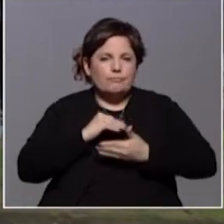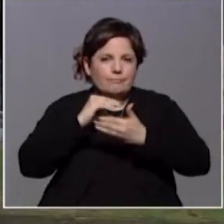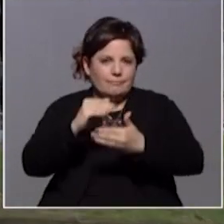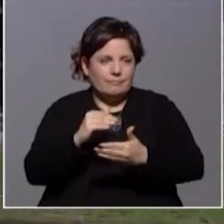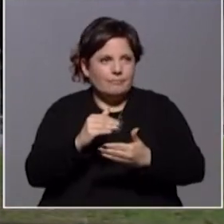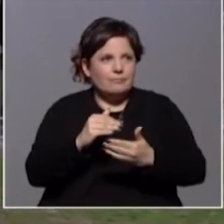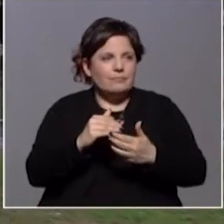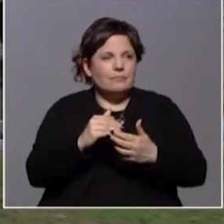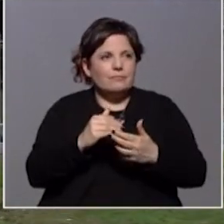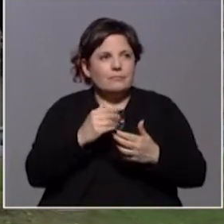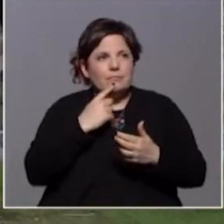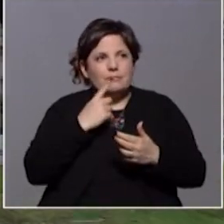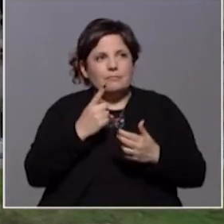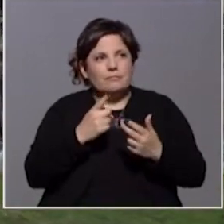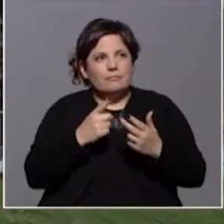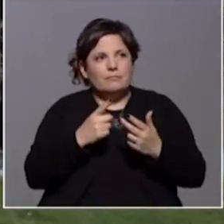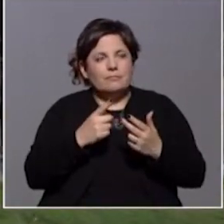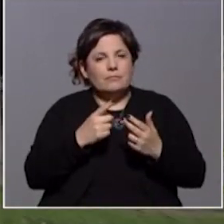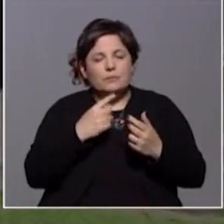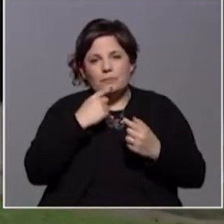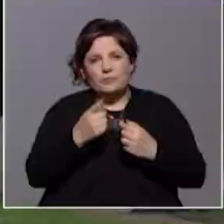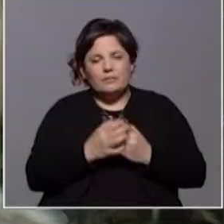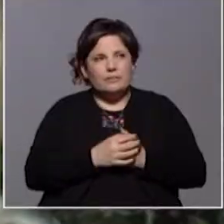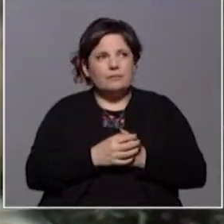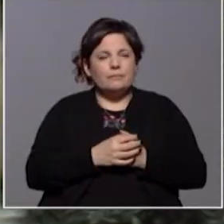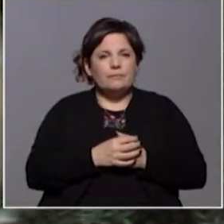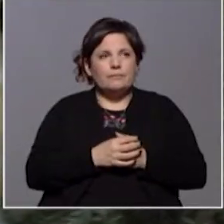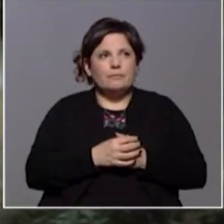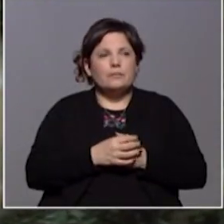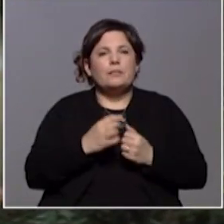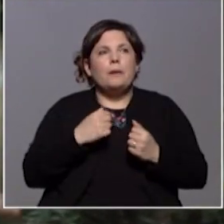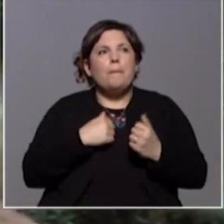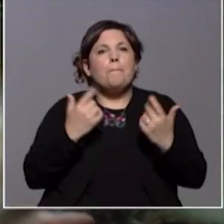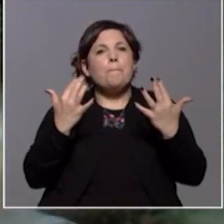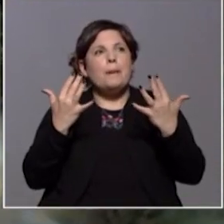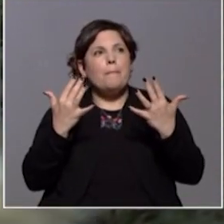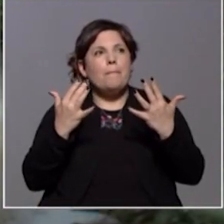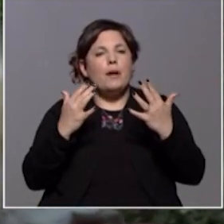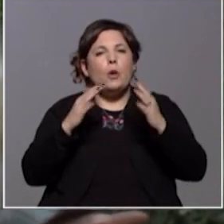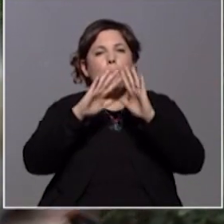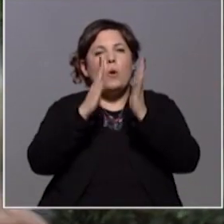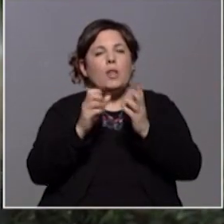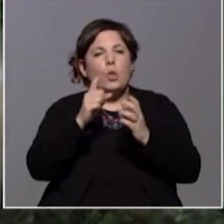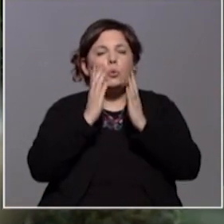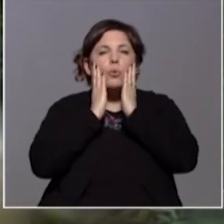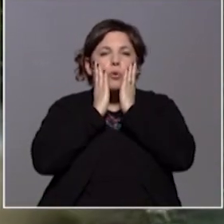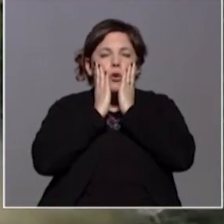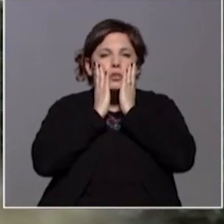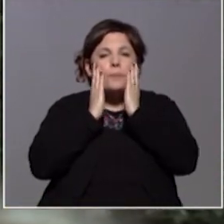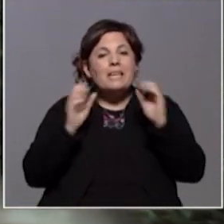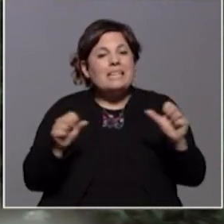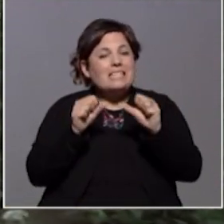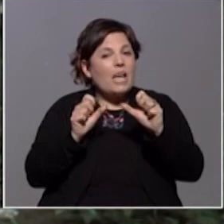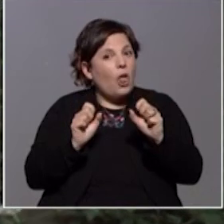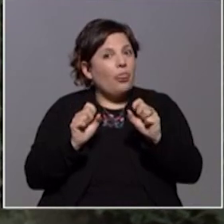sea, vaya al lugar de lo que estamos diciendo. Mis manos moldearon tu rostro e hicieron de